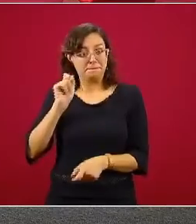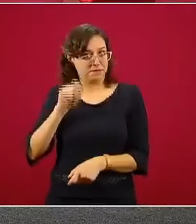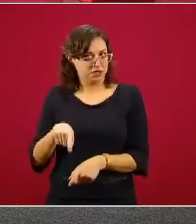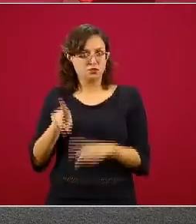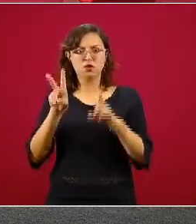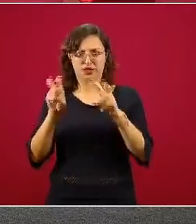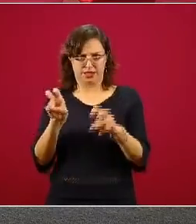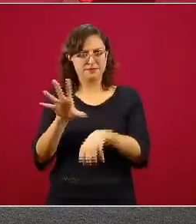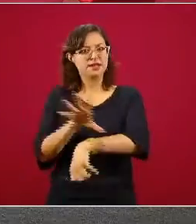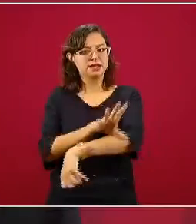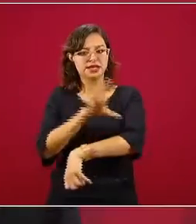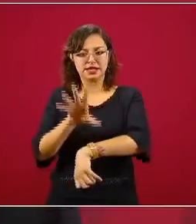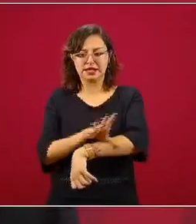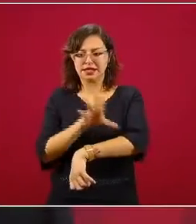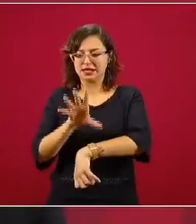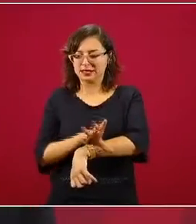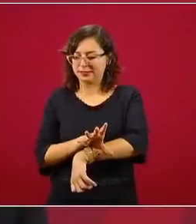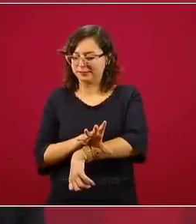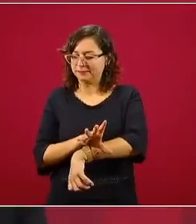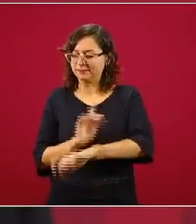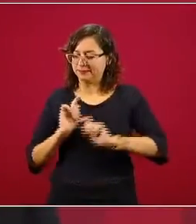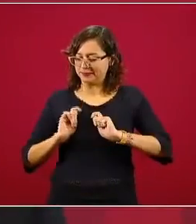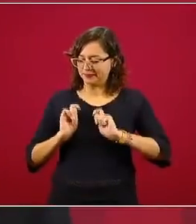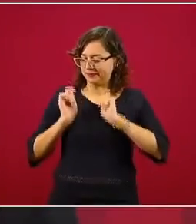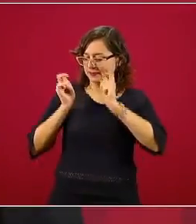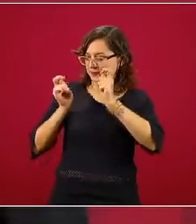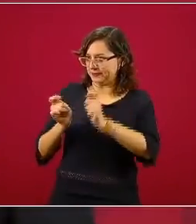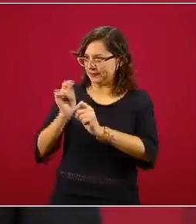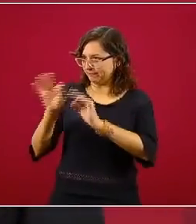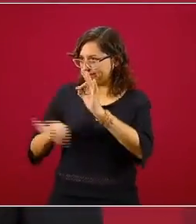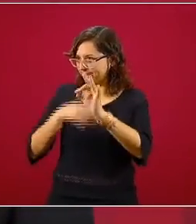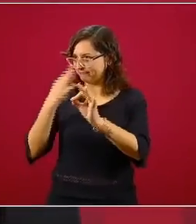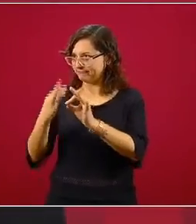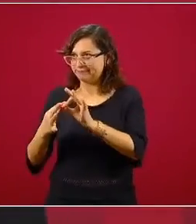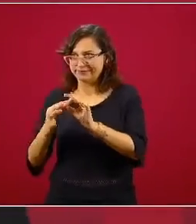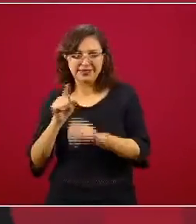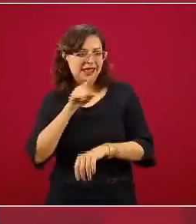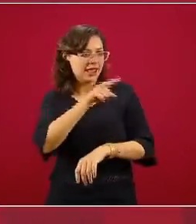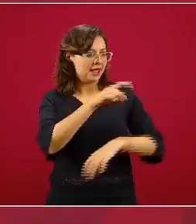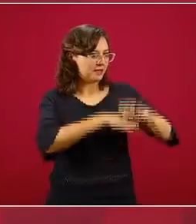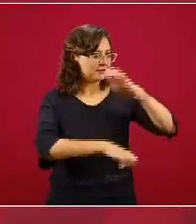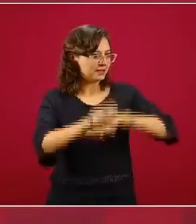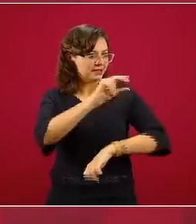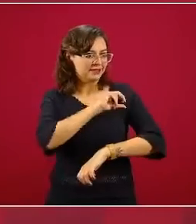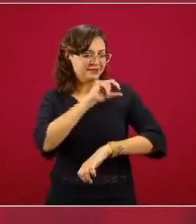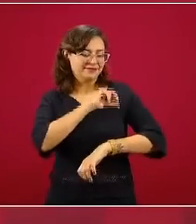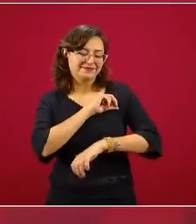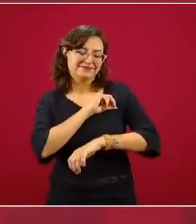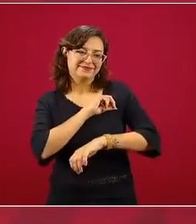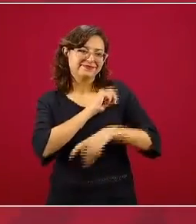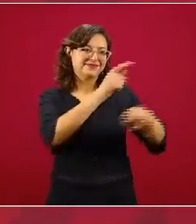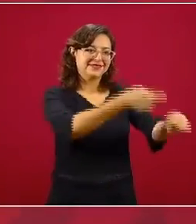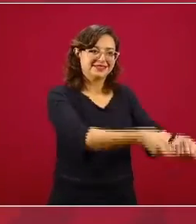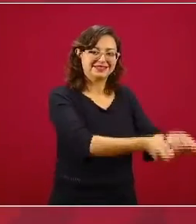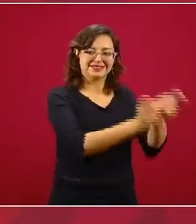tenía asegurado su trabajo en las